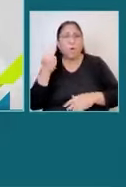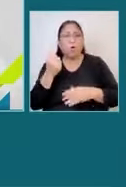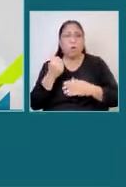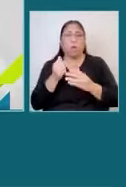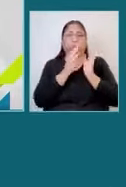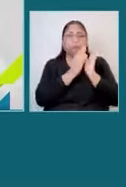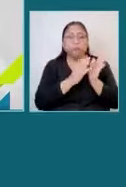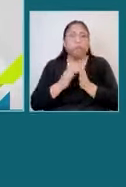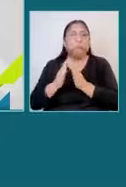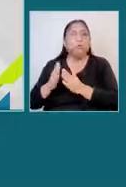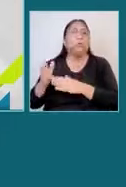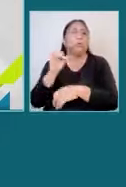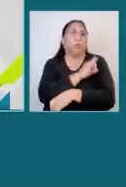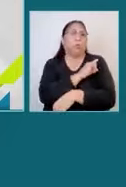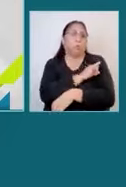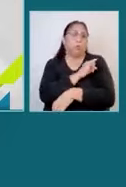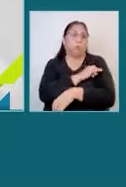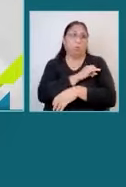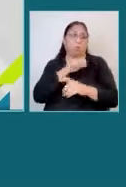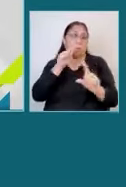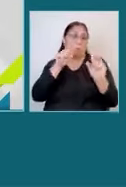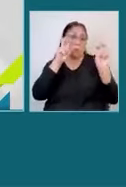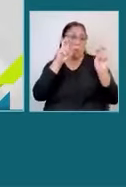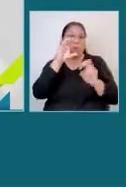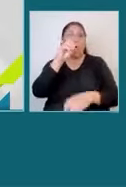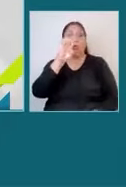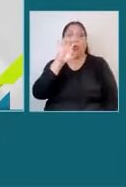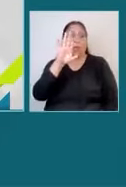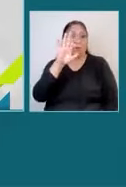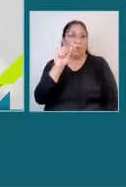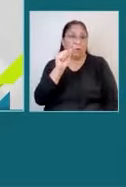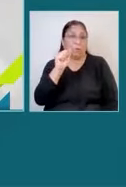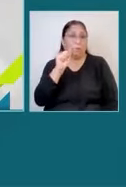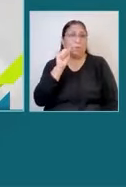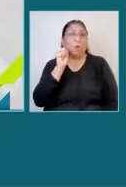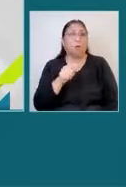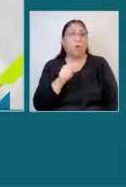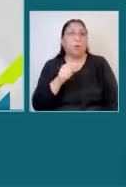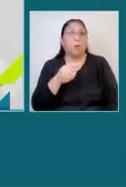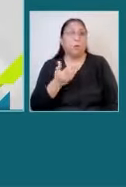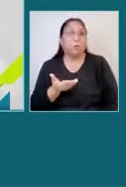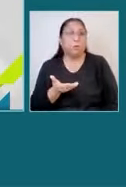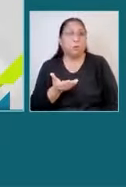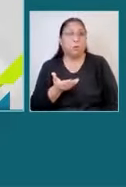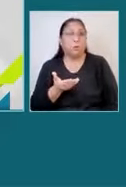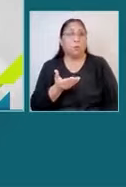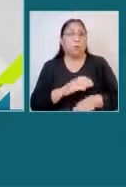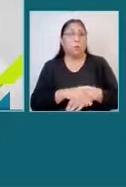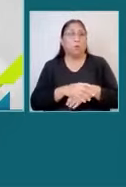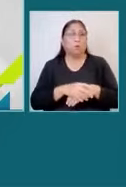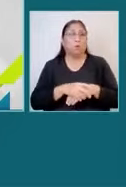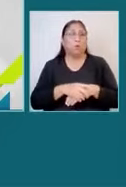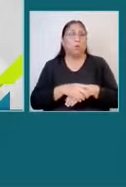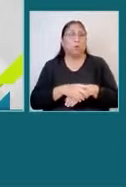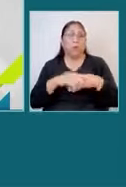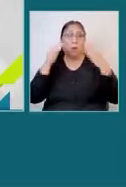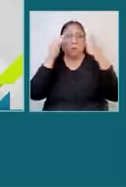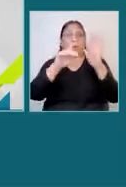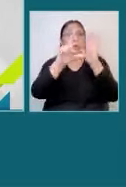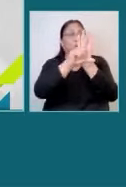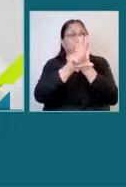de las instituciones, en este caso de OEFA, así como el perfeccionamiento de aspectos legales